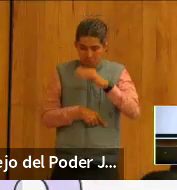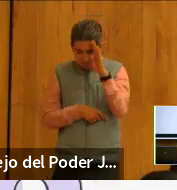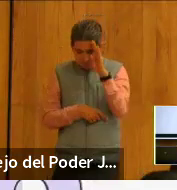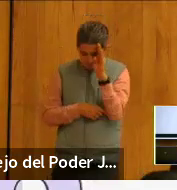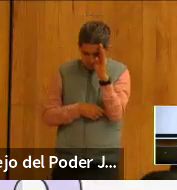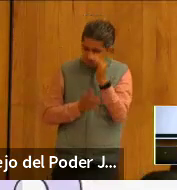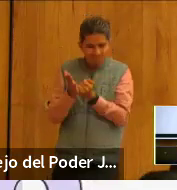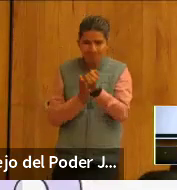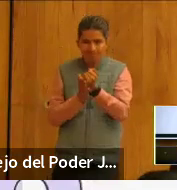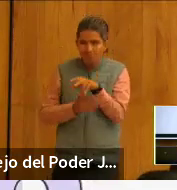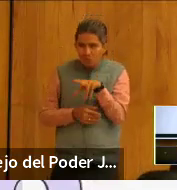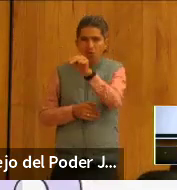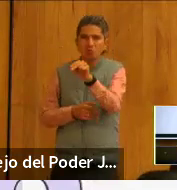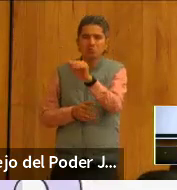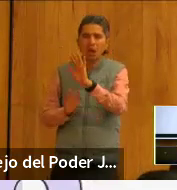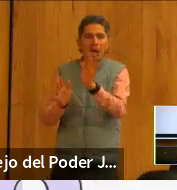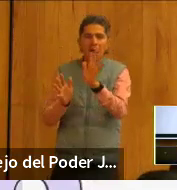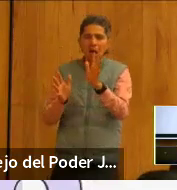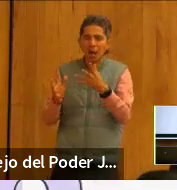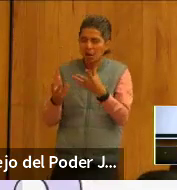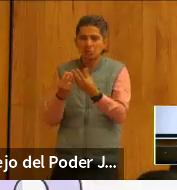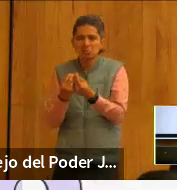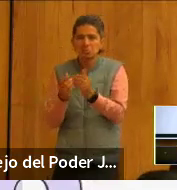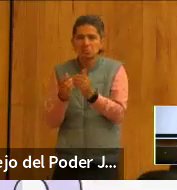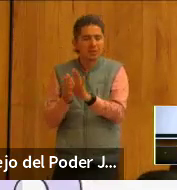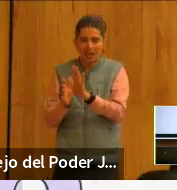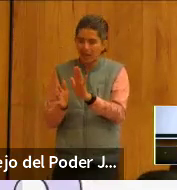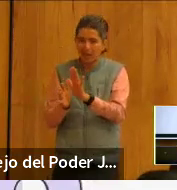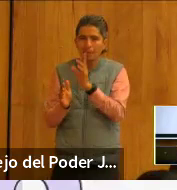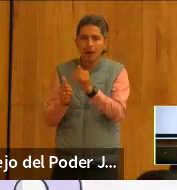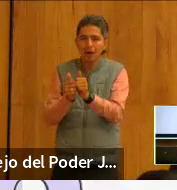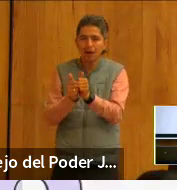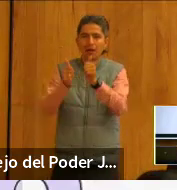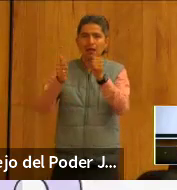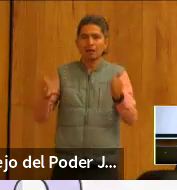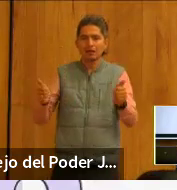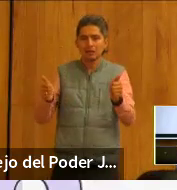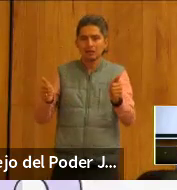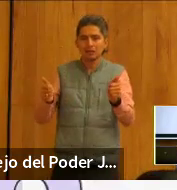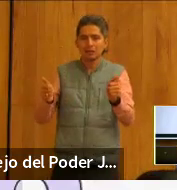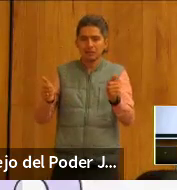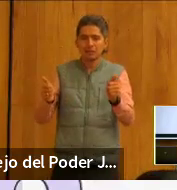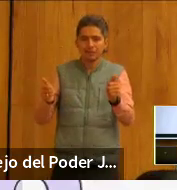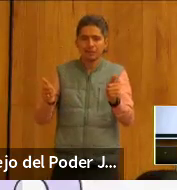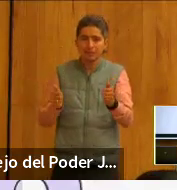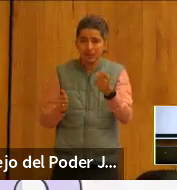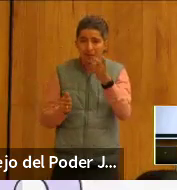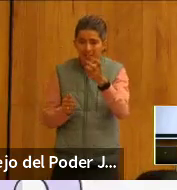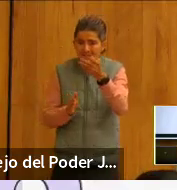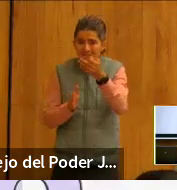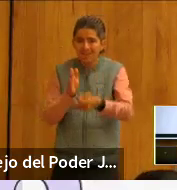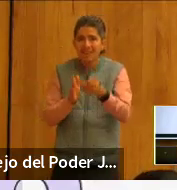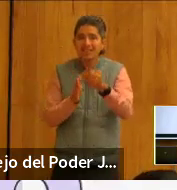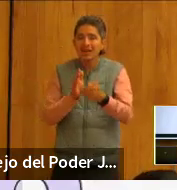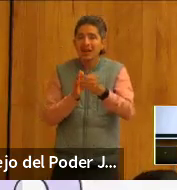estar ahí. Y por este motivo se separan. Y ante esta falta de la